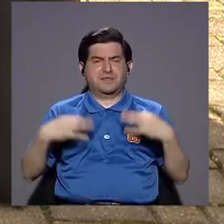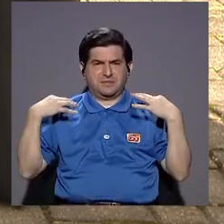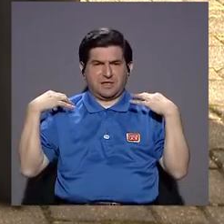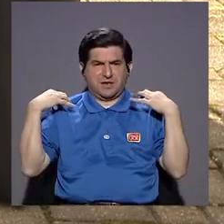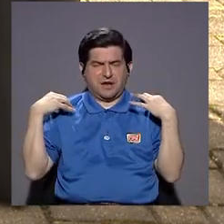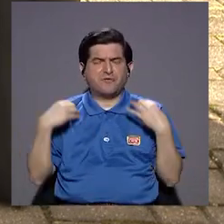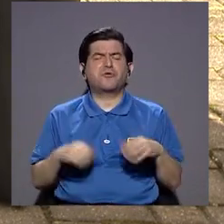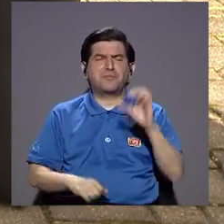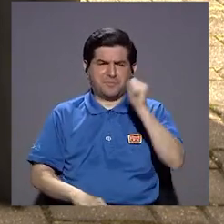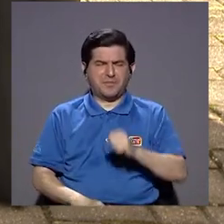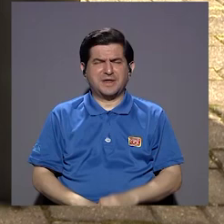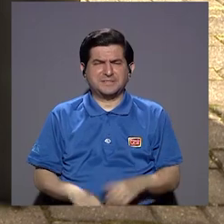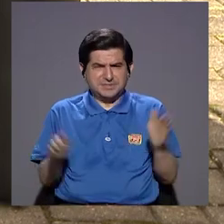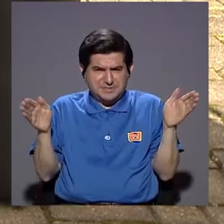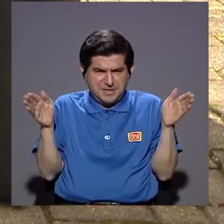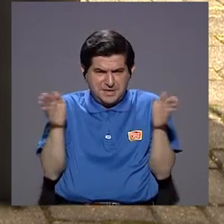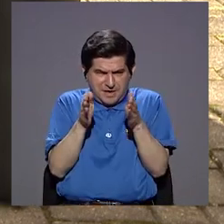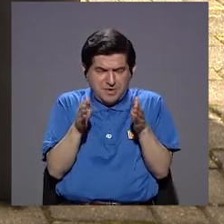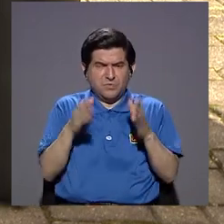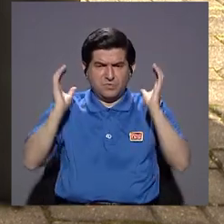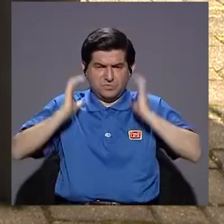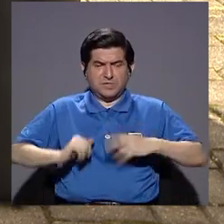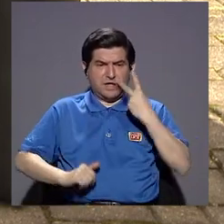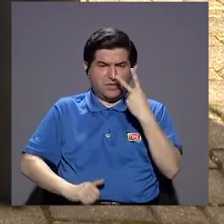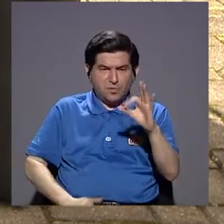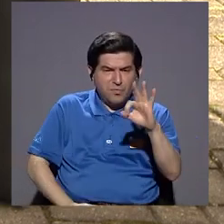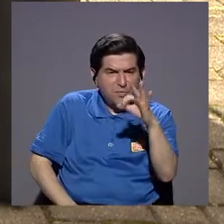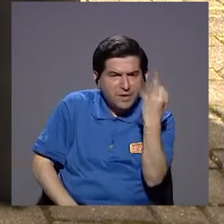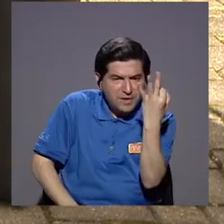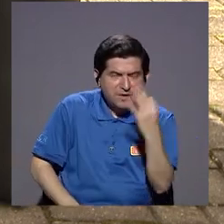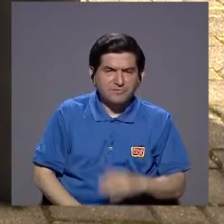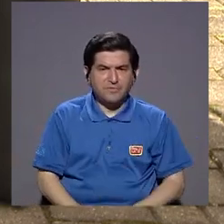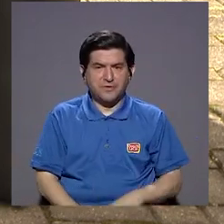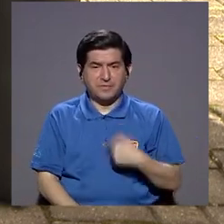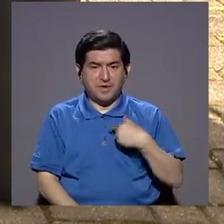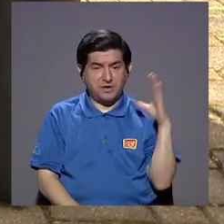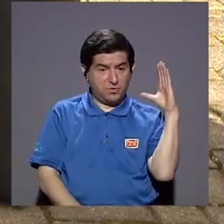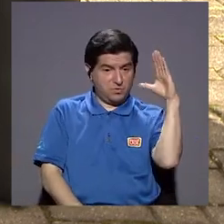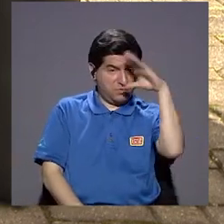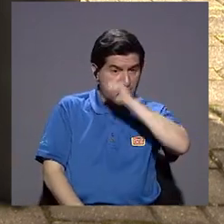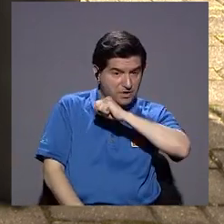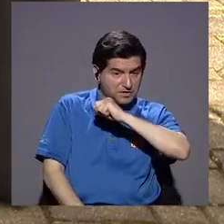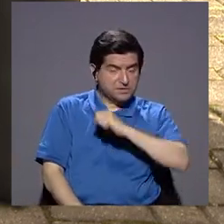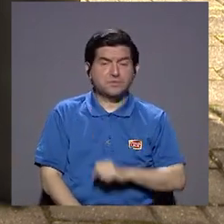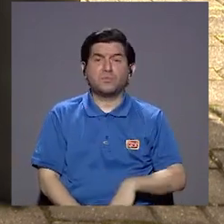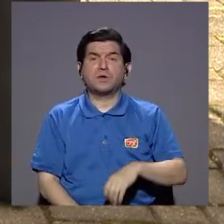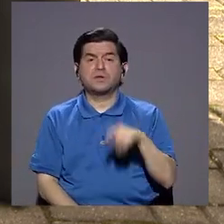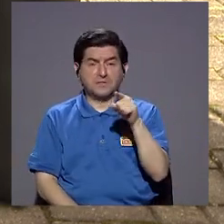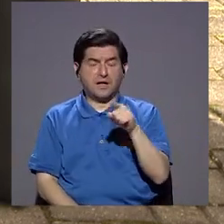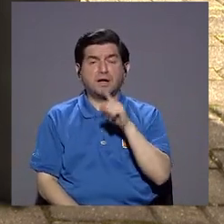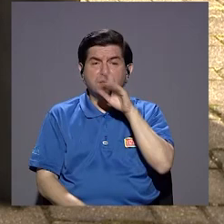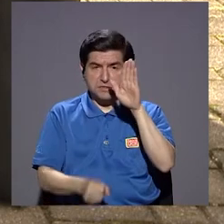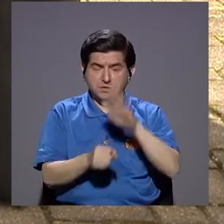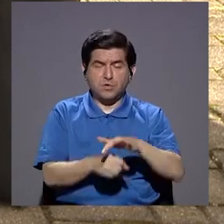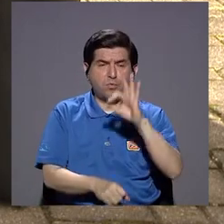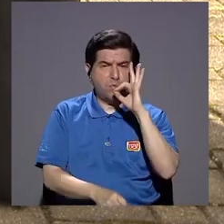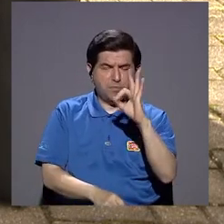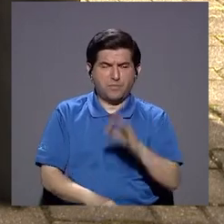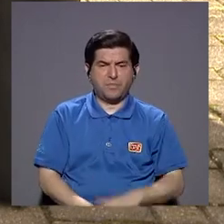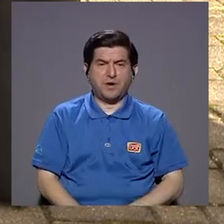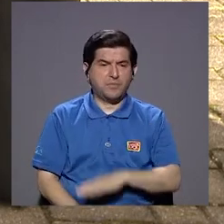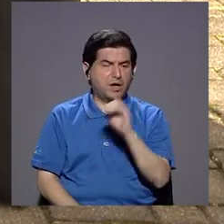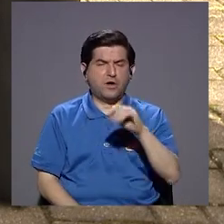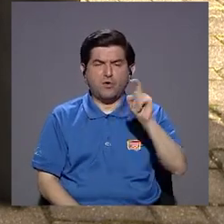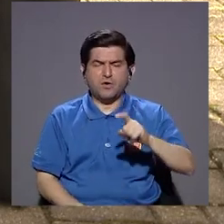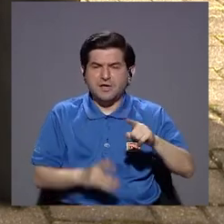poquito pegada al cuerpo, para poder uno ver la postura y ver exactamente si está bien alineado,